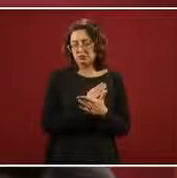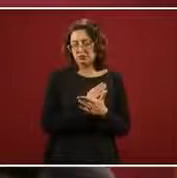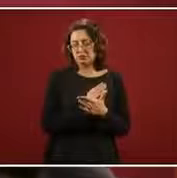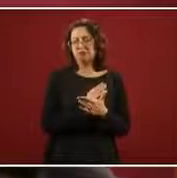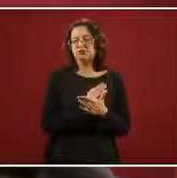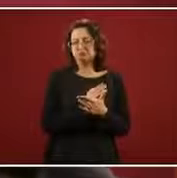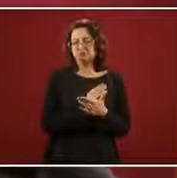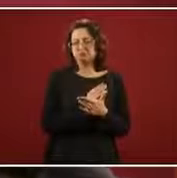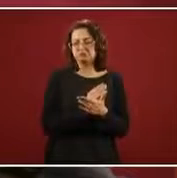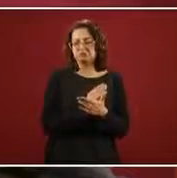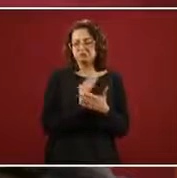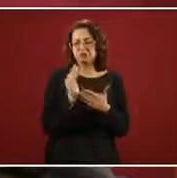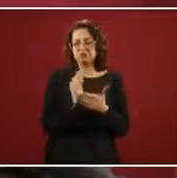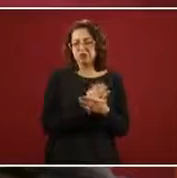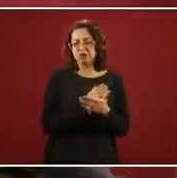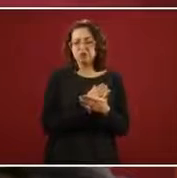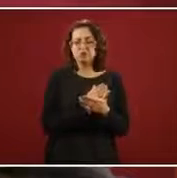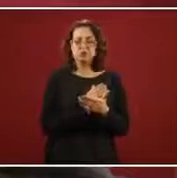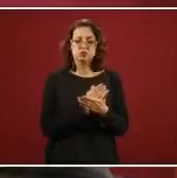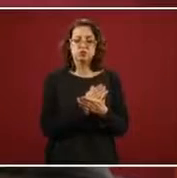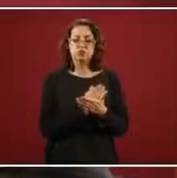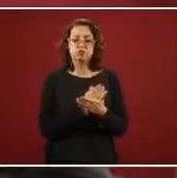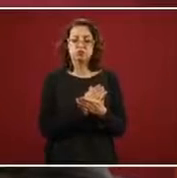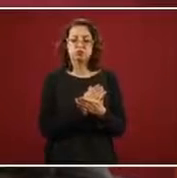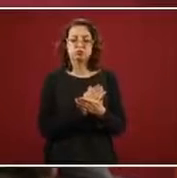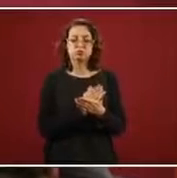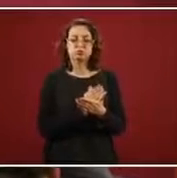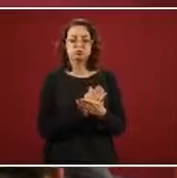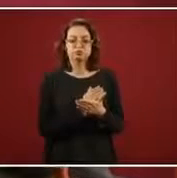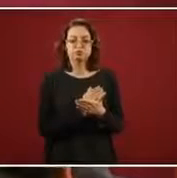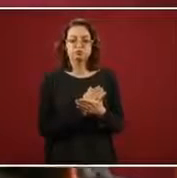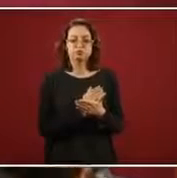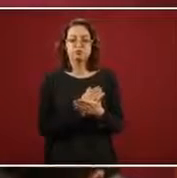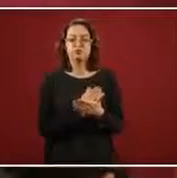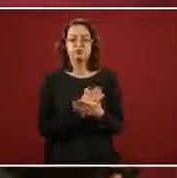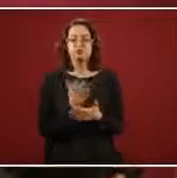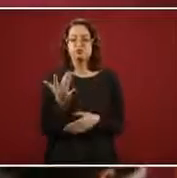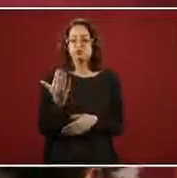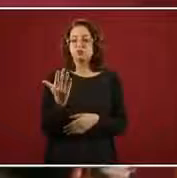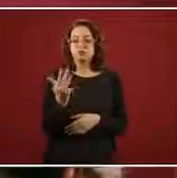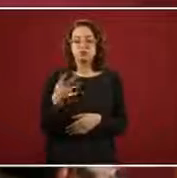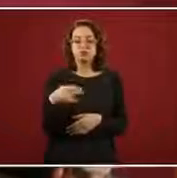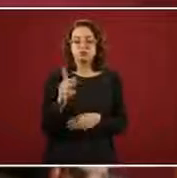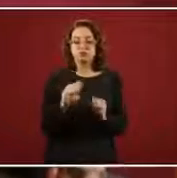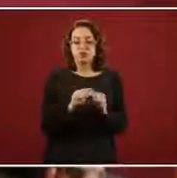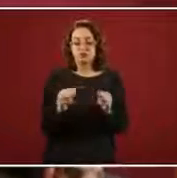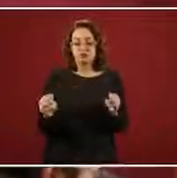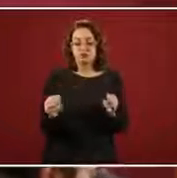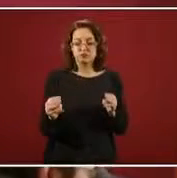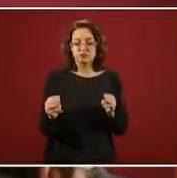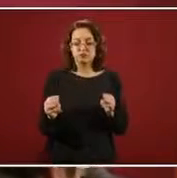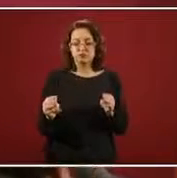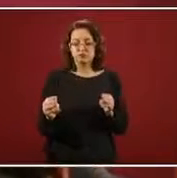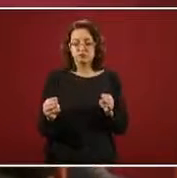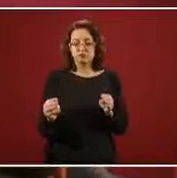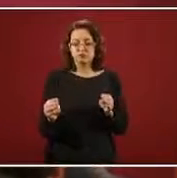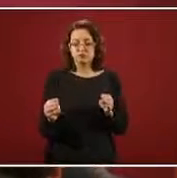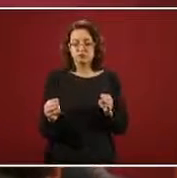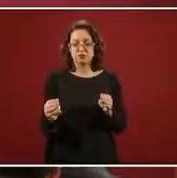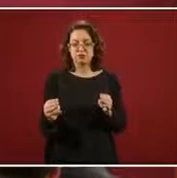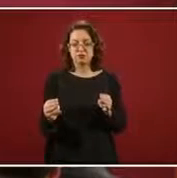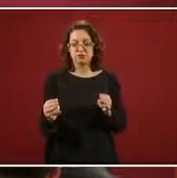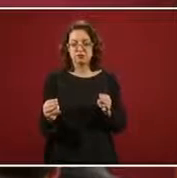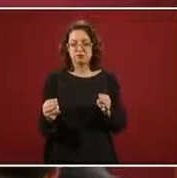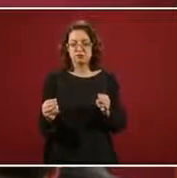sí, menos, no llega ni a como 50 kilómetros, porque es de